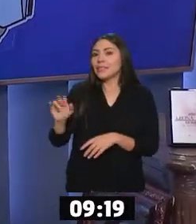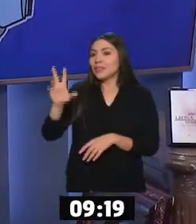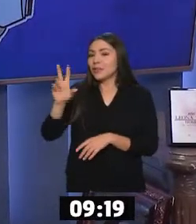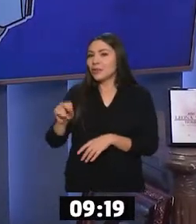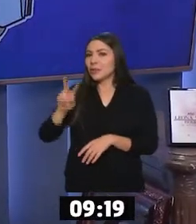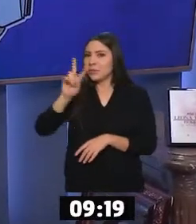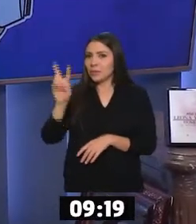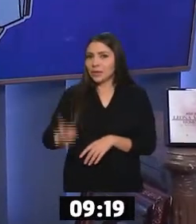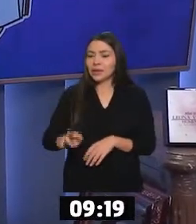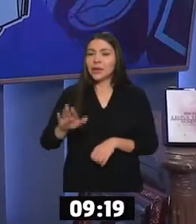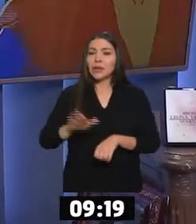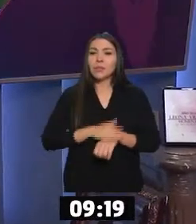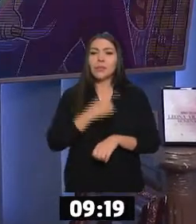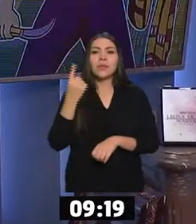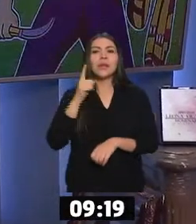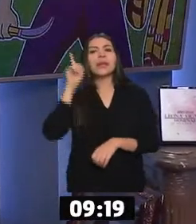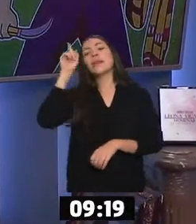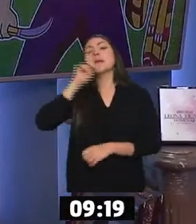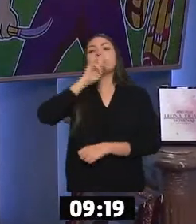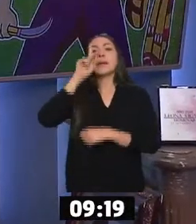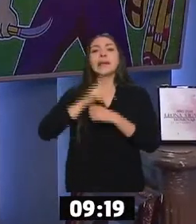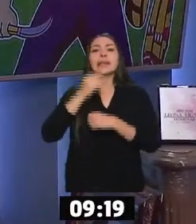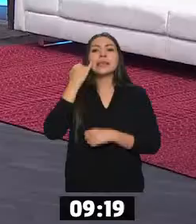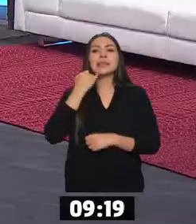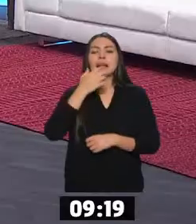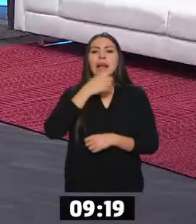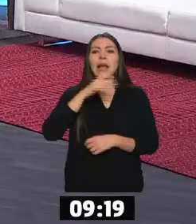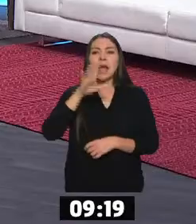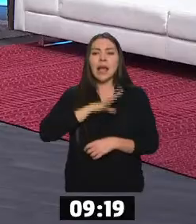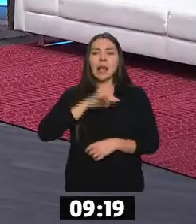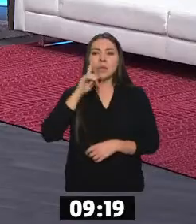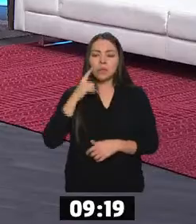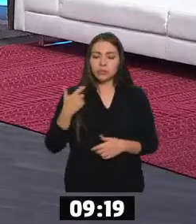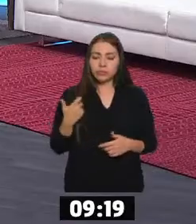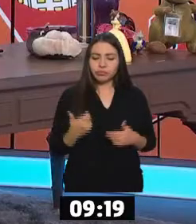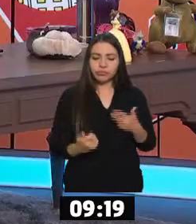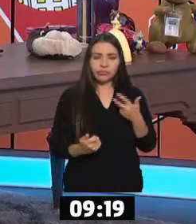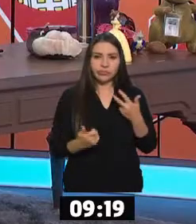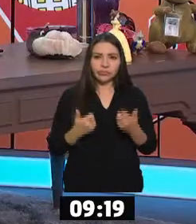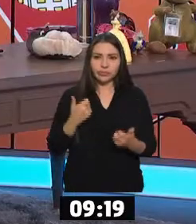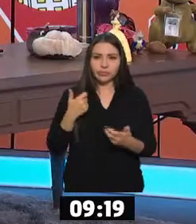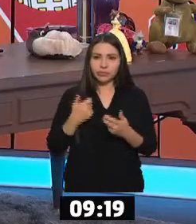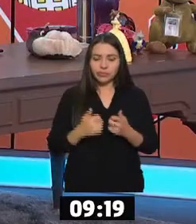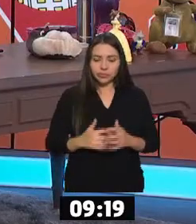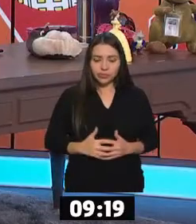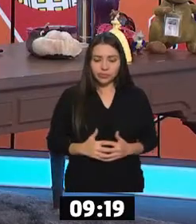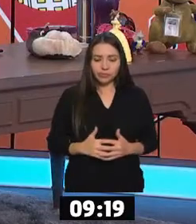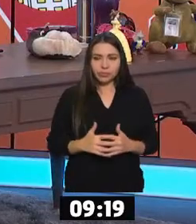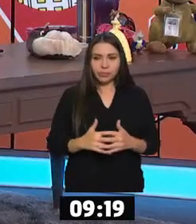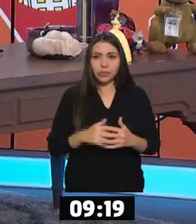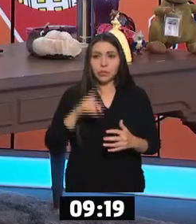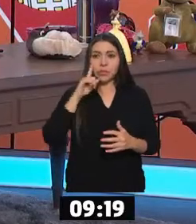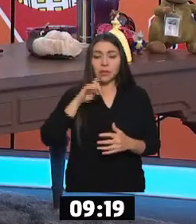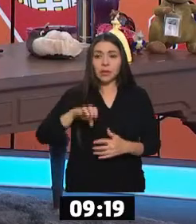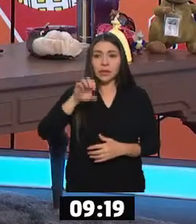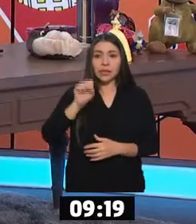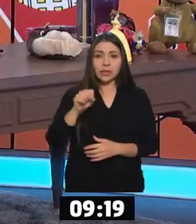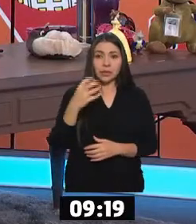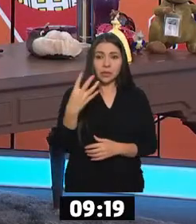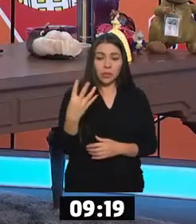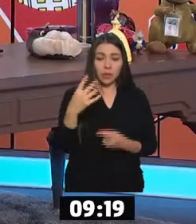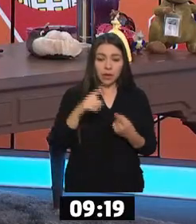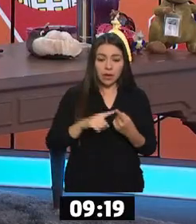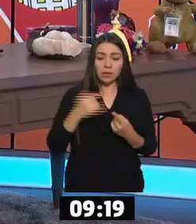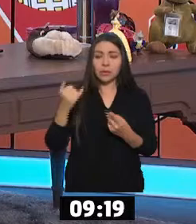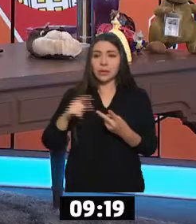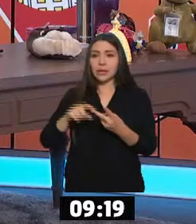Israel van casos de fertilización in vitro donde han parido una mujer de 64 y una de